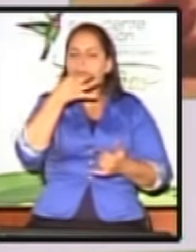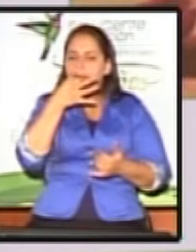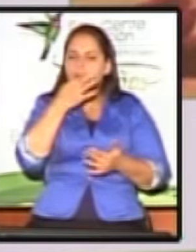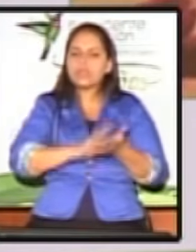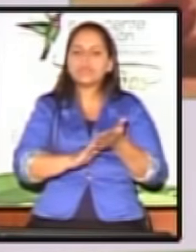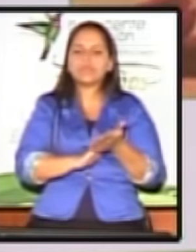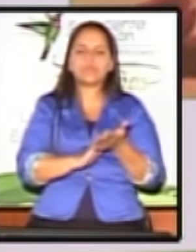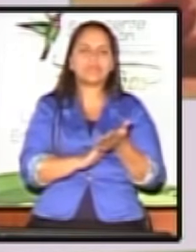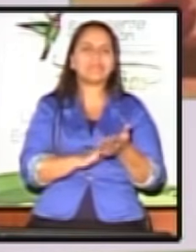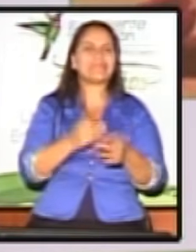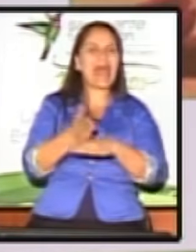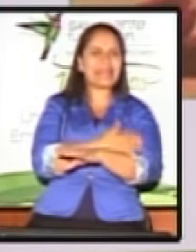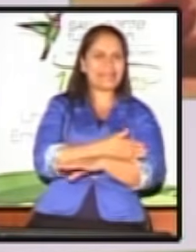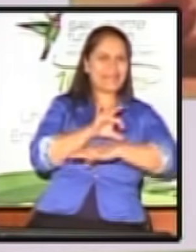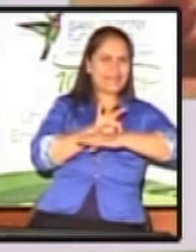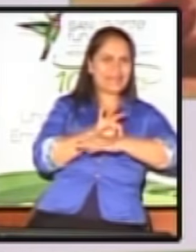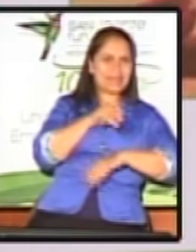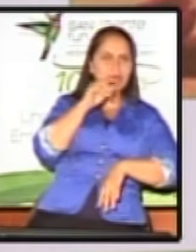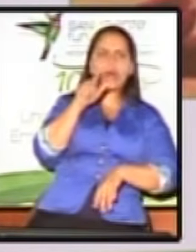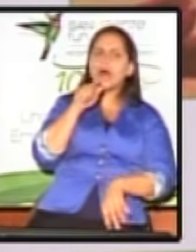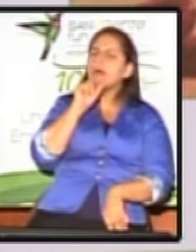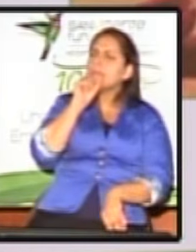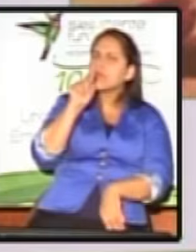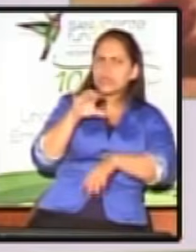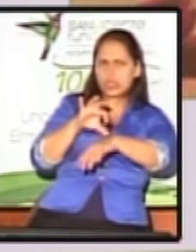frase de un paciente, don Rodrigo: